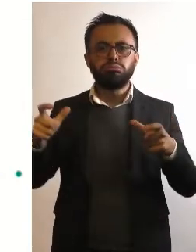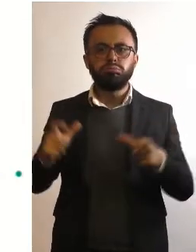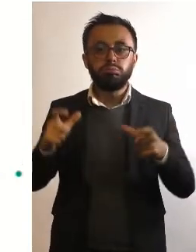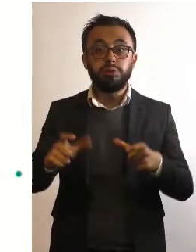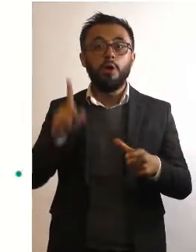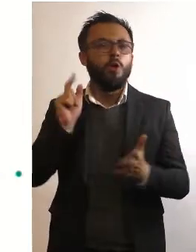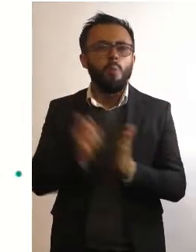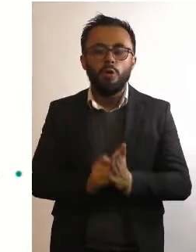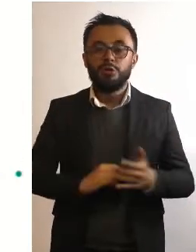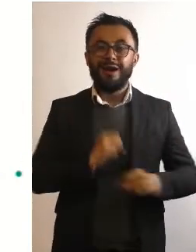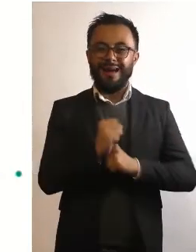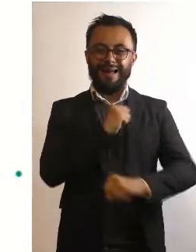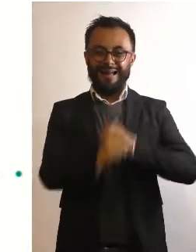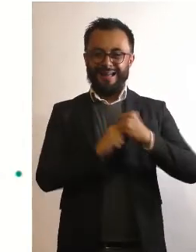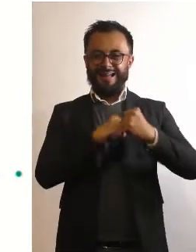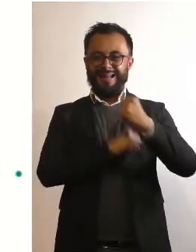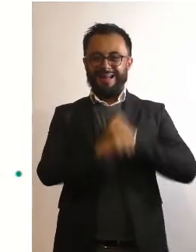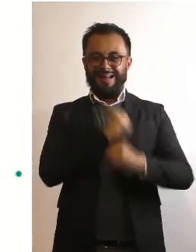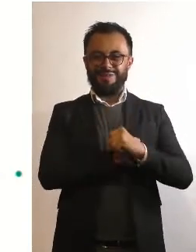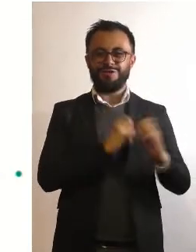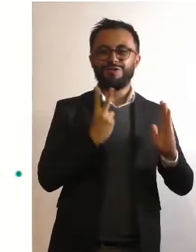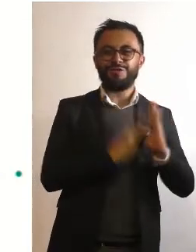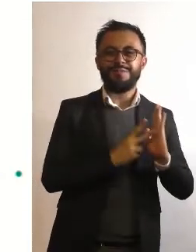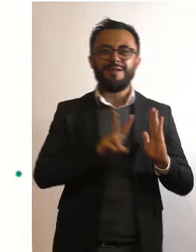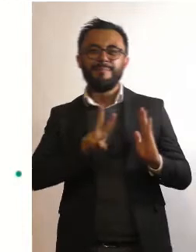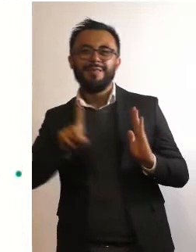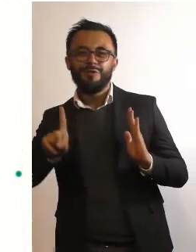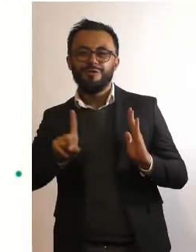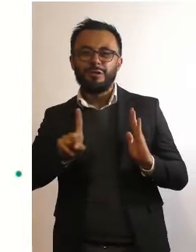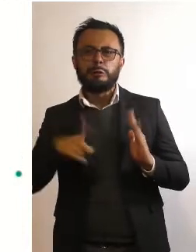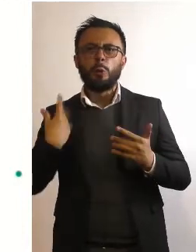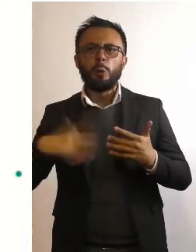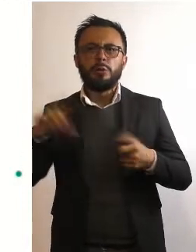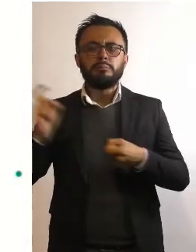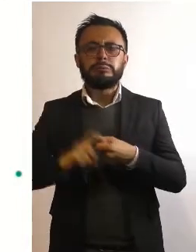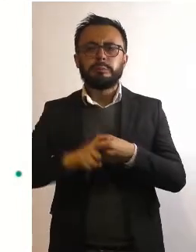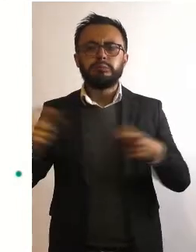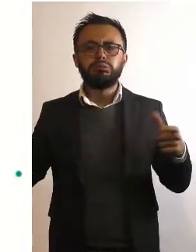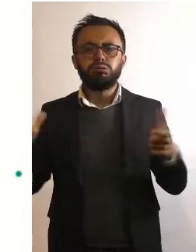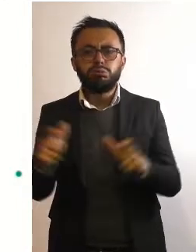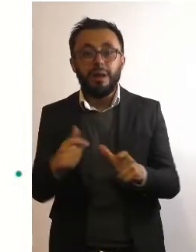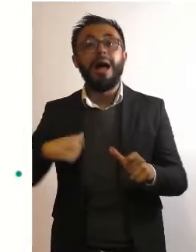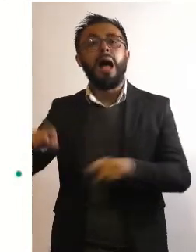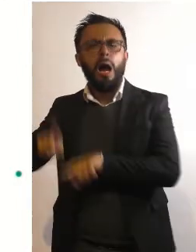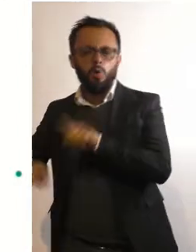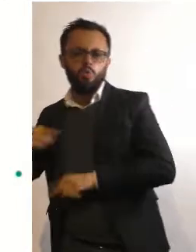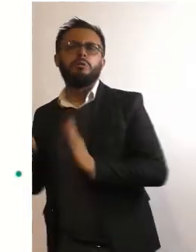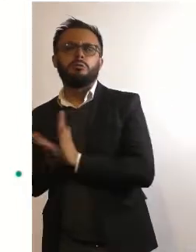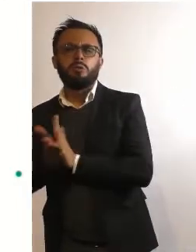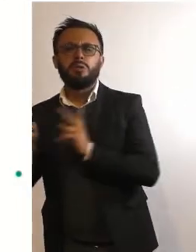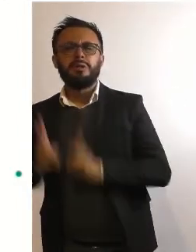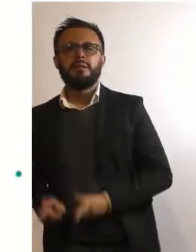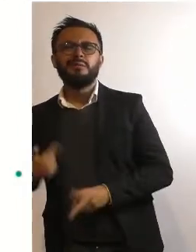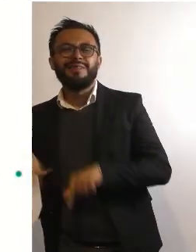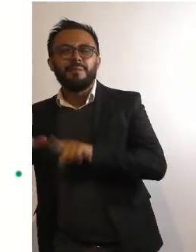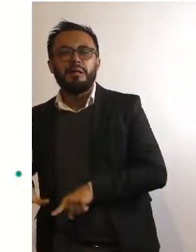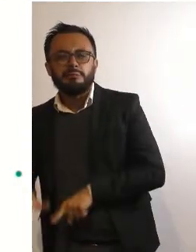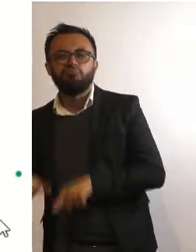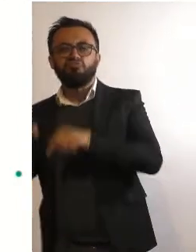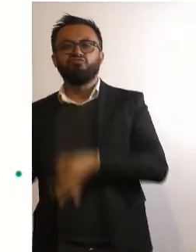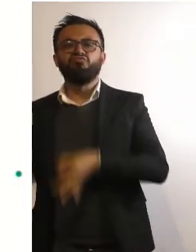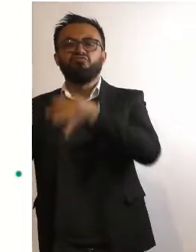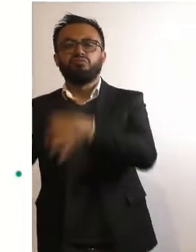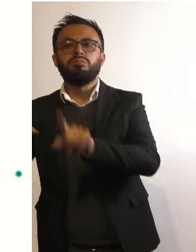incrementaron. Volvimos a tener aquellos estudiantes que habían aplazado el semestre, pero también un interés en retomar